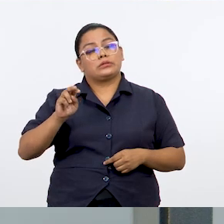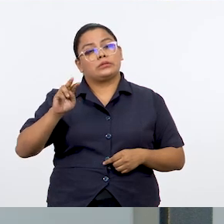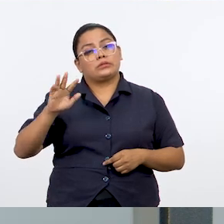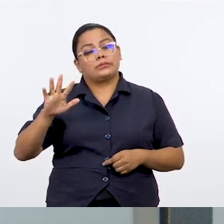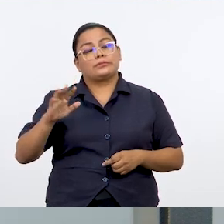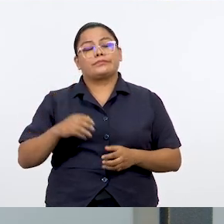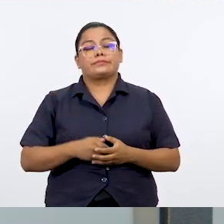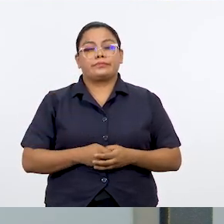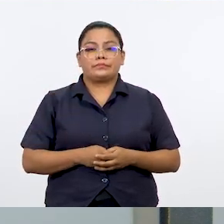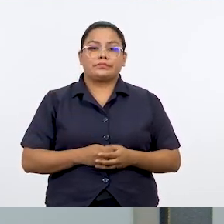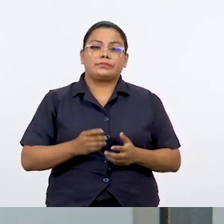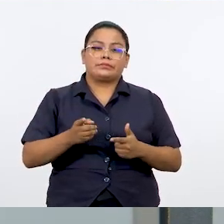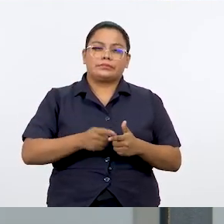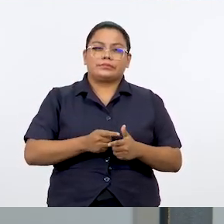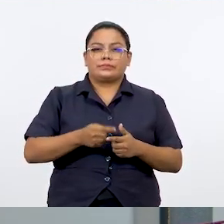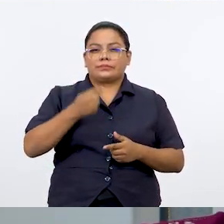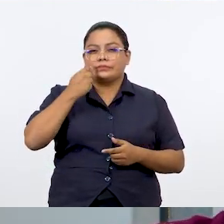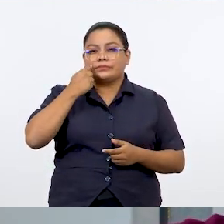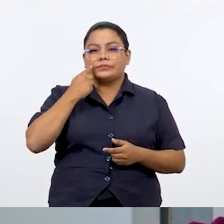63.25. Así que veamos,